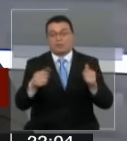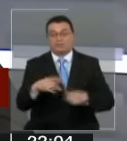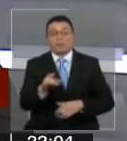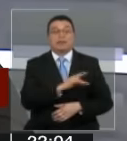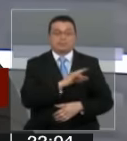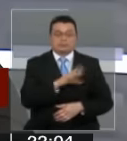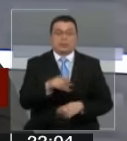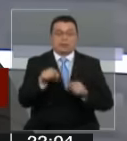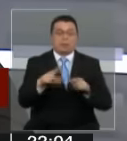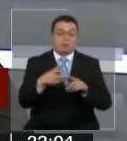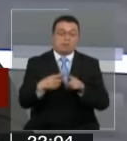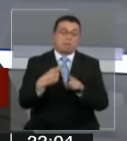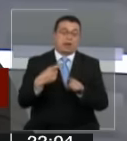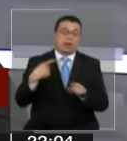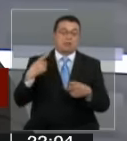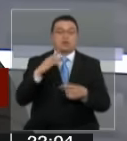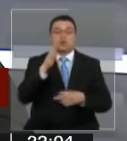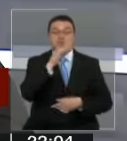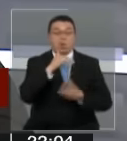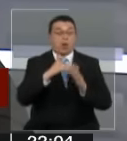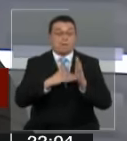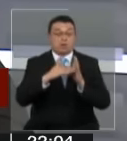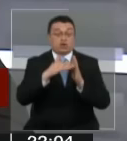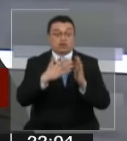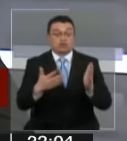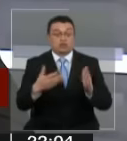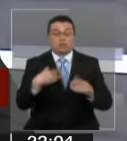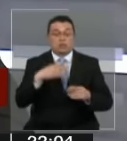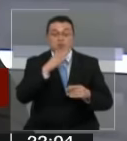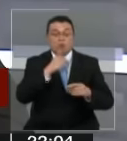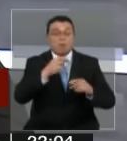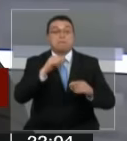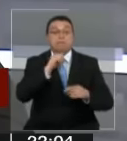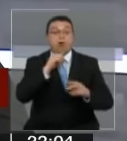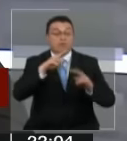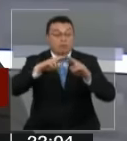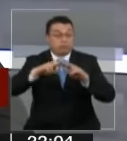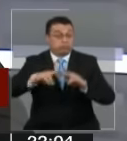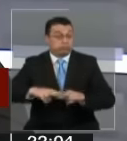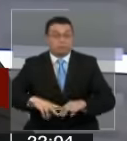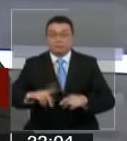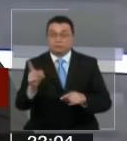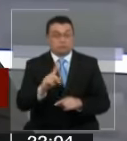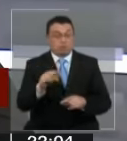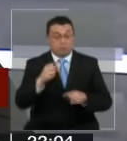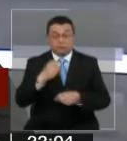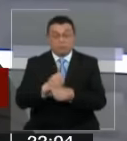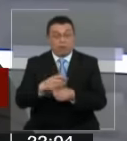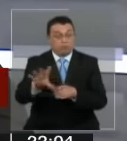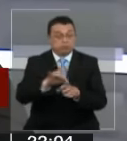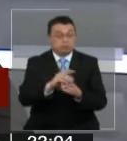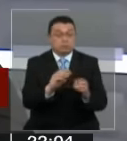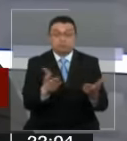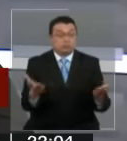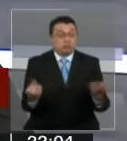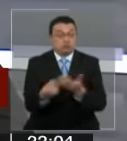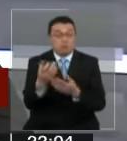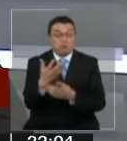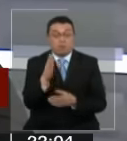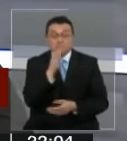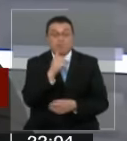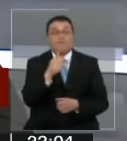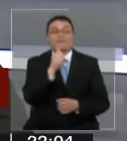se está quedando rezagado, no hay progreso. No está disminuyendo la pobreza como lo hacía antes, no se están creando empleos como lo dije antes y creo que por lo